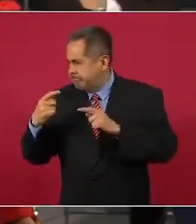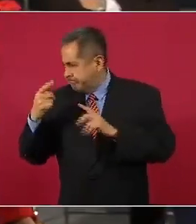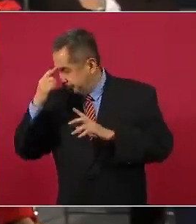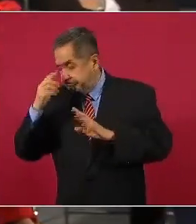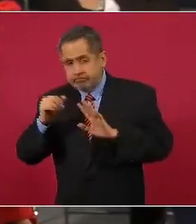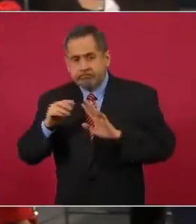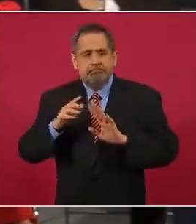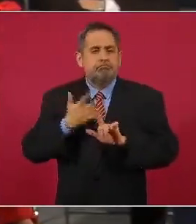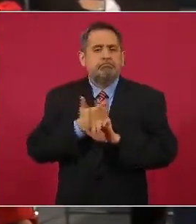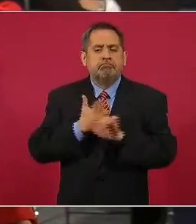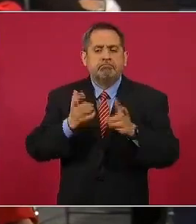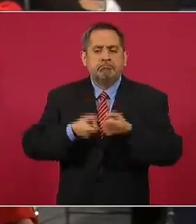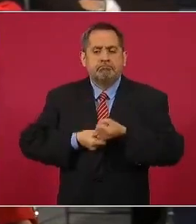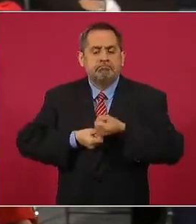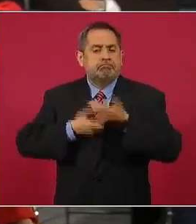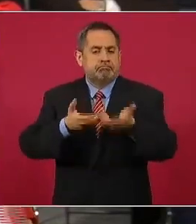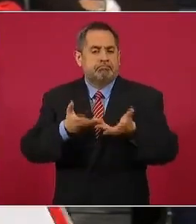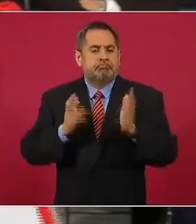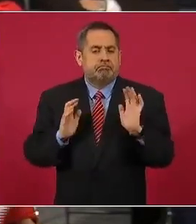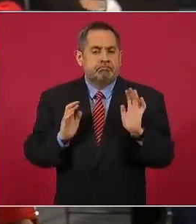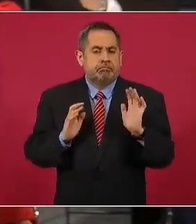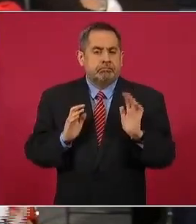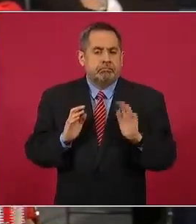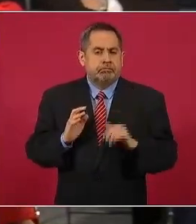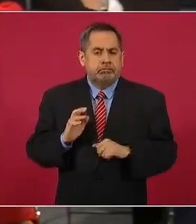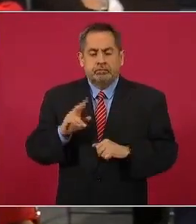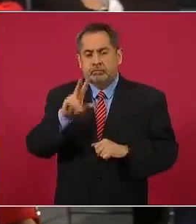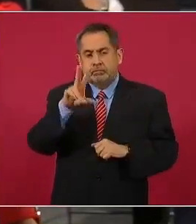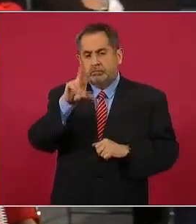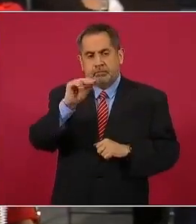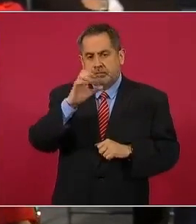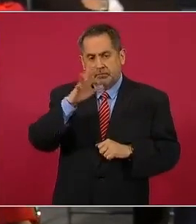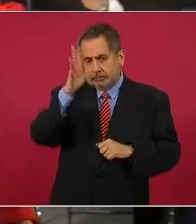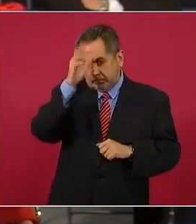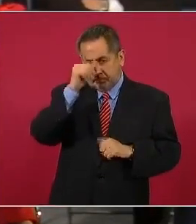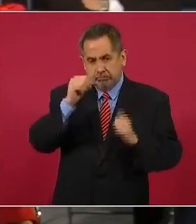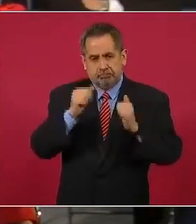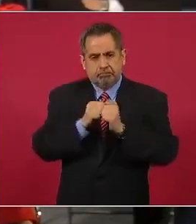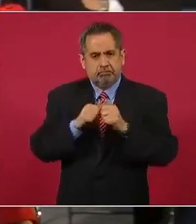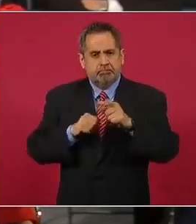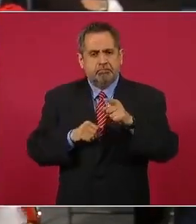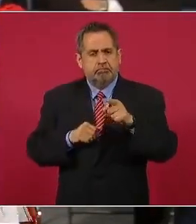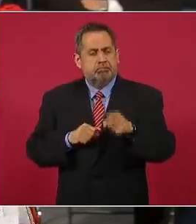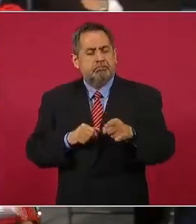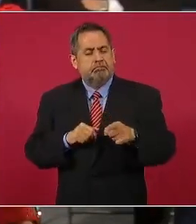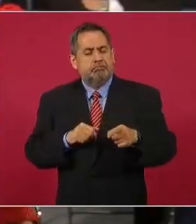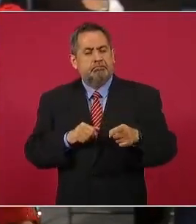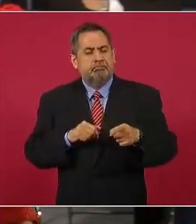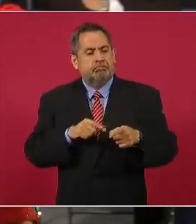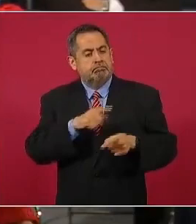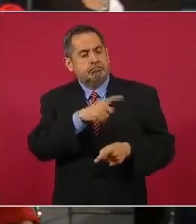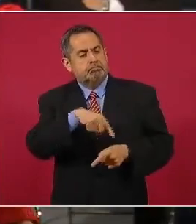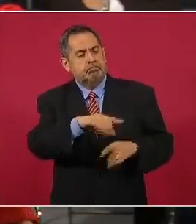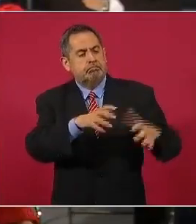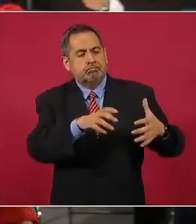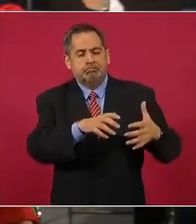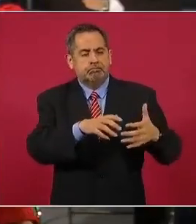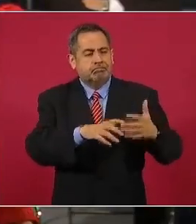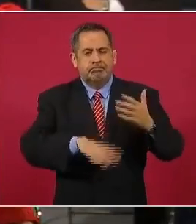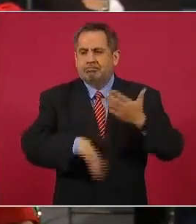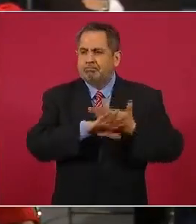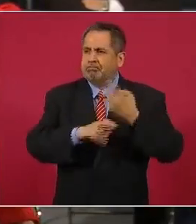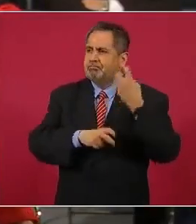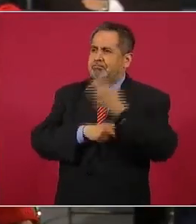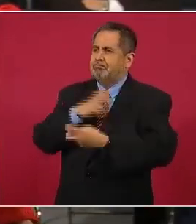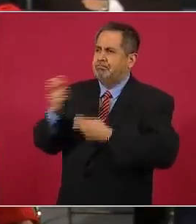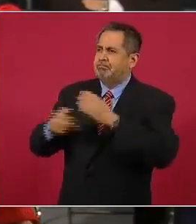en la libertad de expresión, no compartimos ningún tipo de este tipo de actitudes mercenarias, y